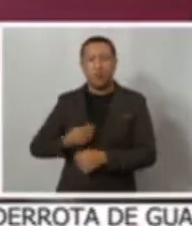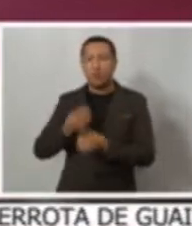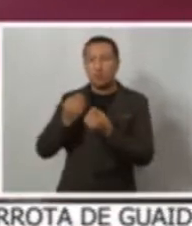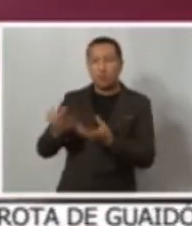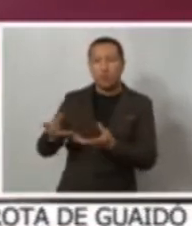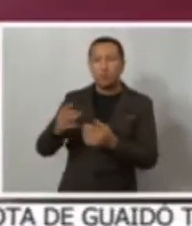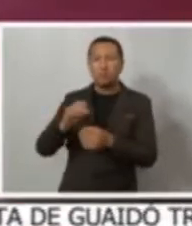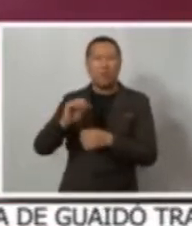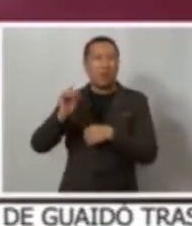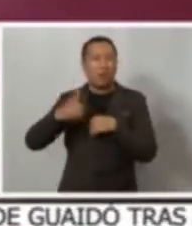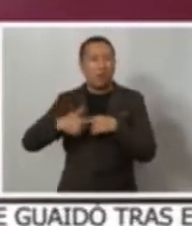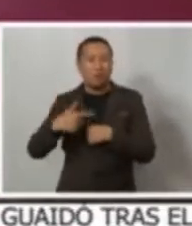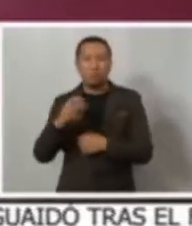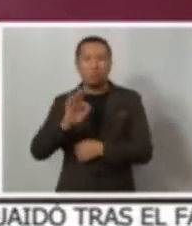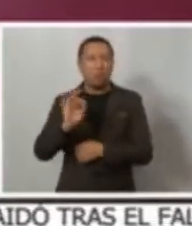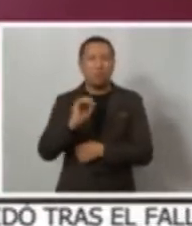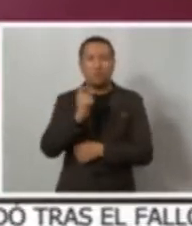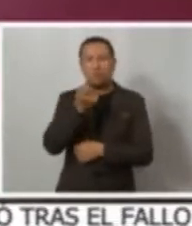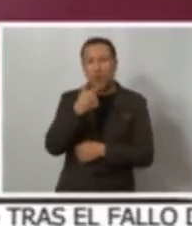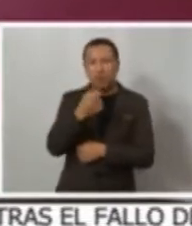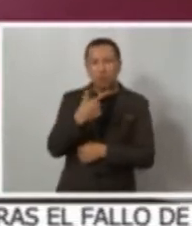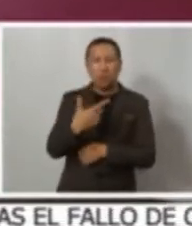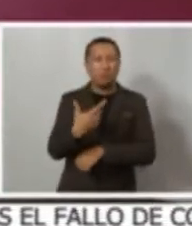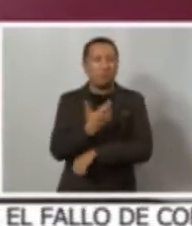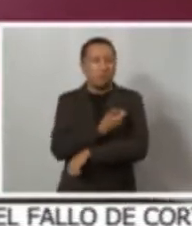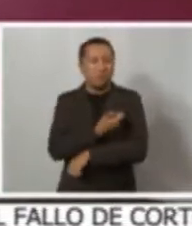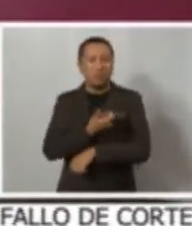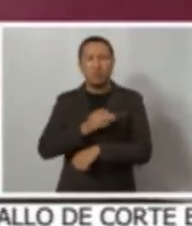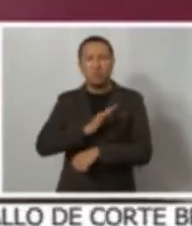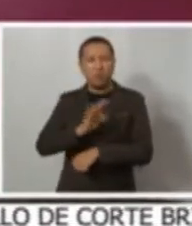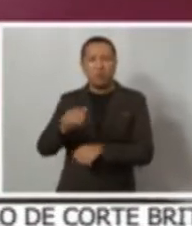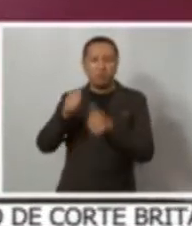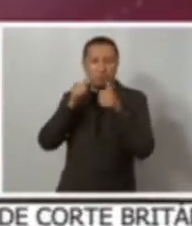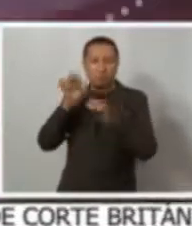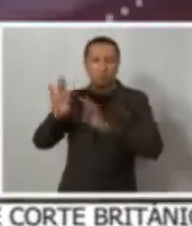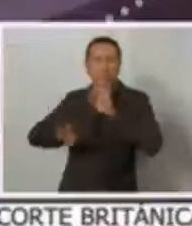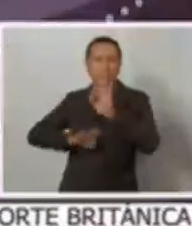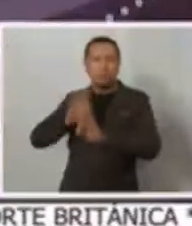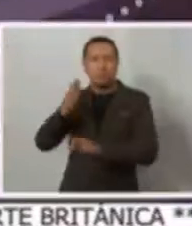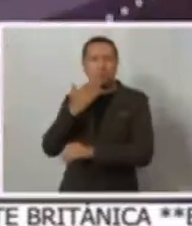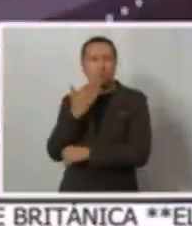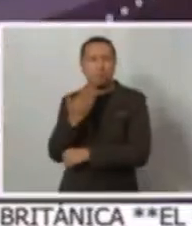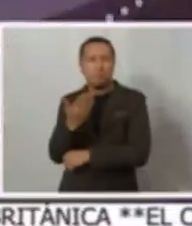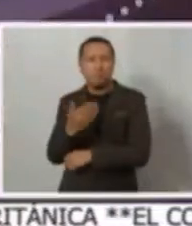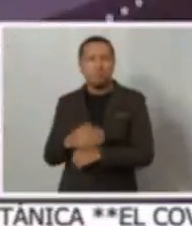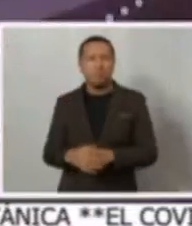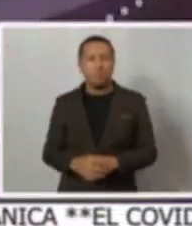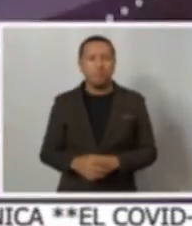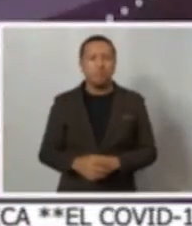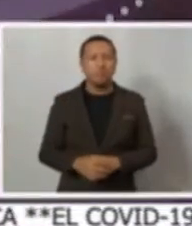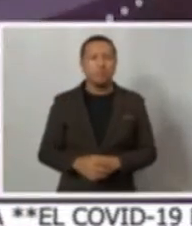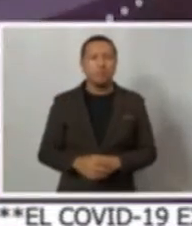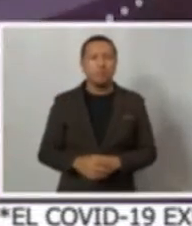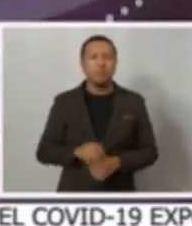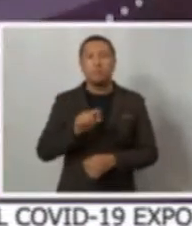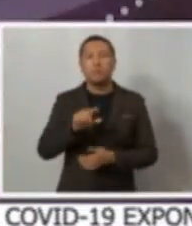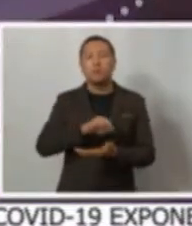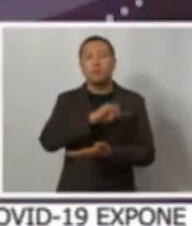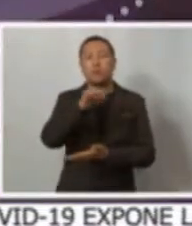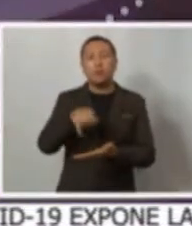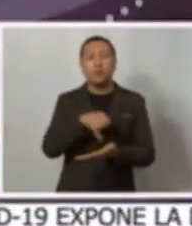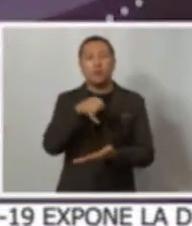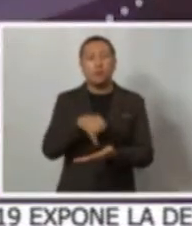que en caso de ser necesario pueda ser atendida la ciudadanía que así lo requiera. También en la isla de Holbox, en el municipio de